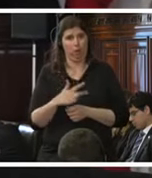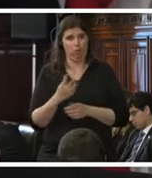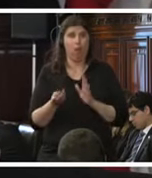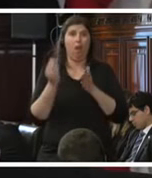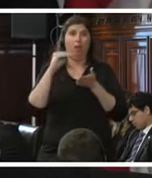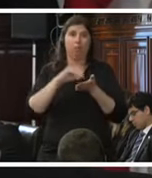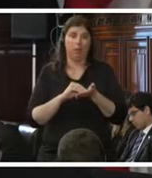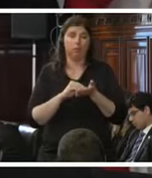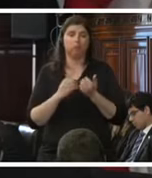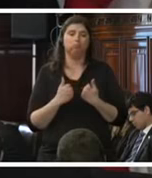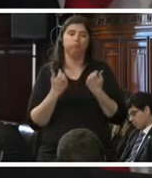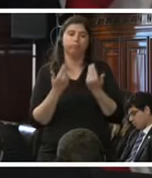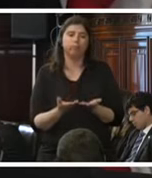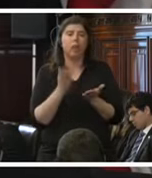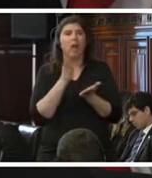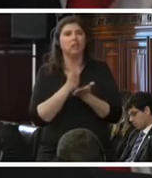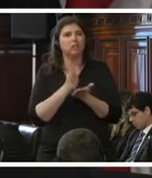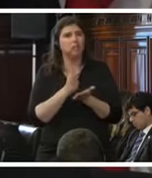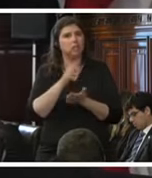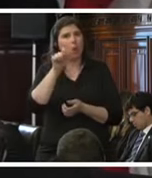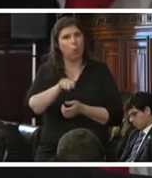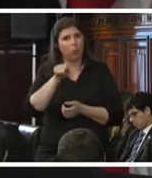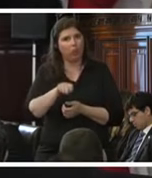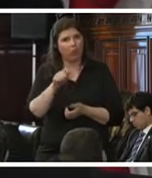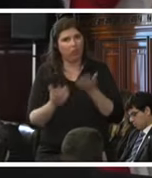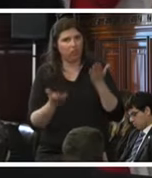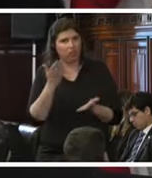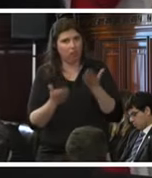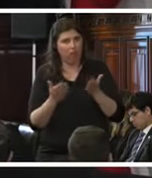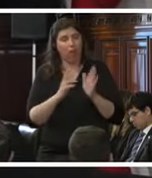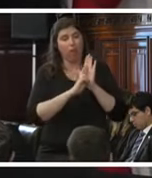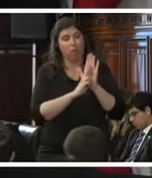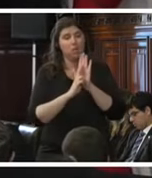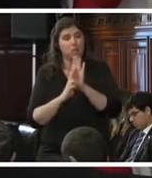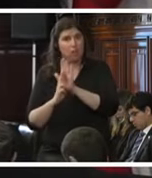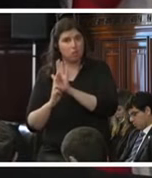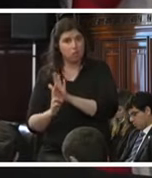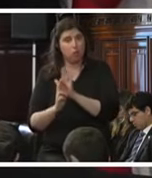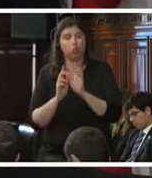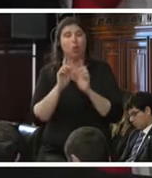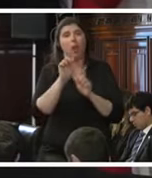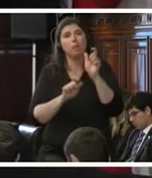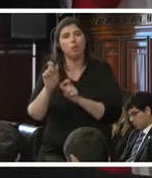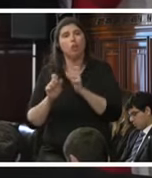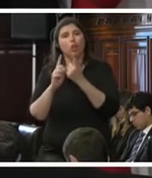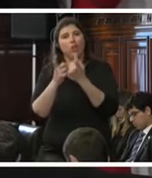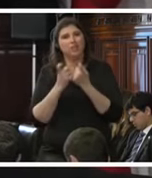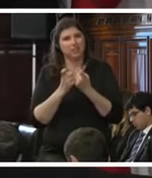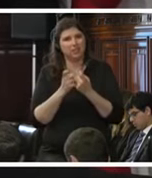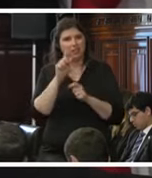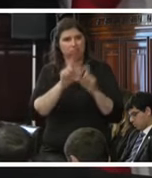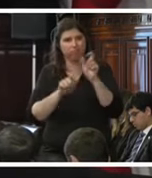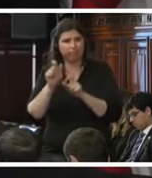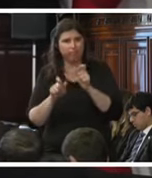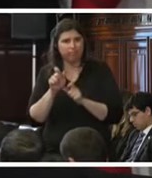Además, brinda asistencia jurídica y representación en juicios a las personas en situación de